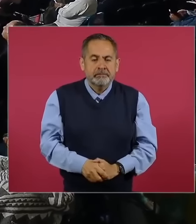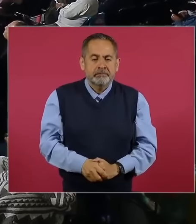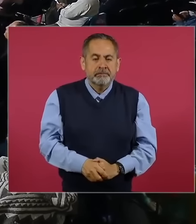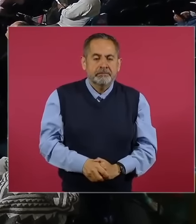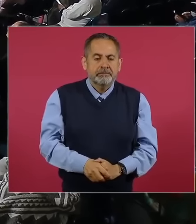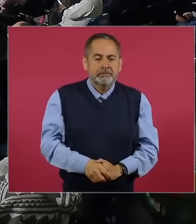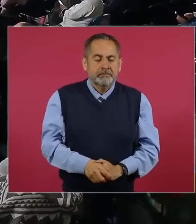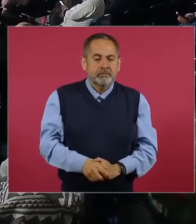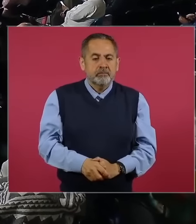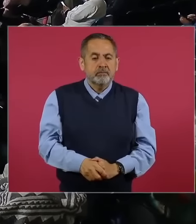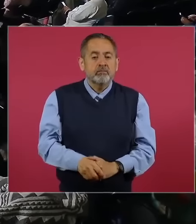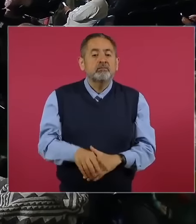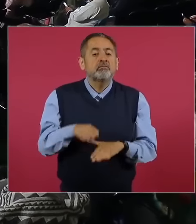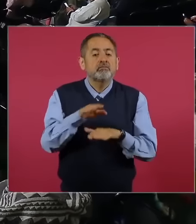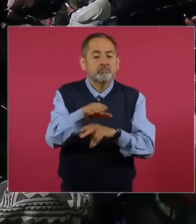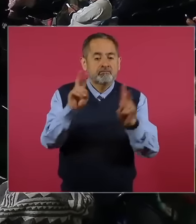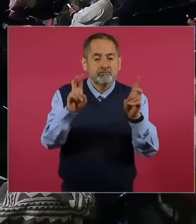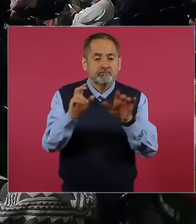En empleo